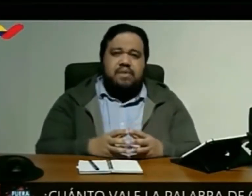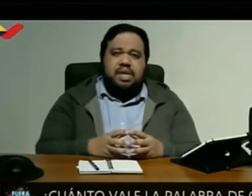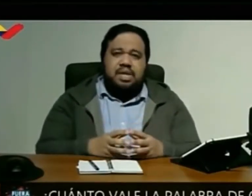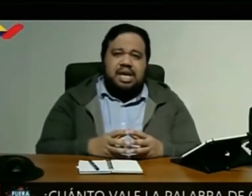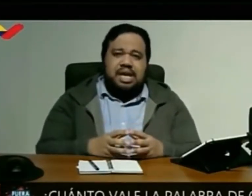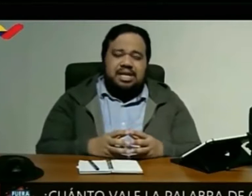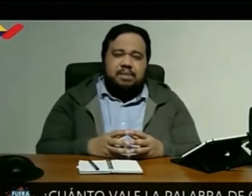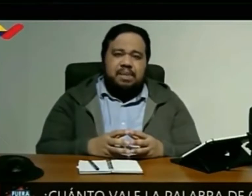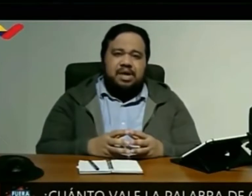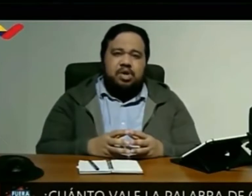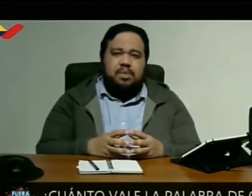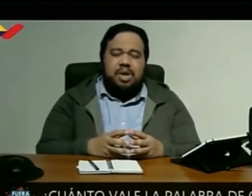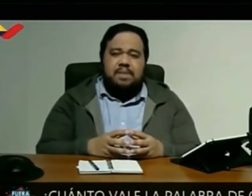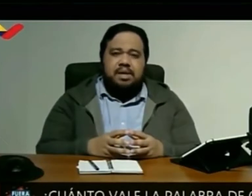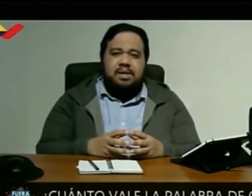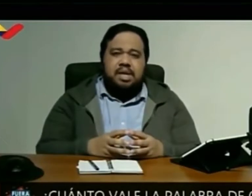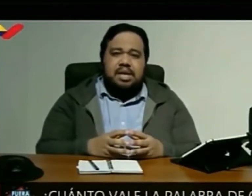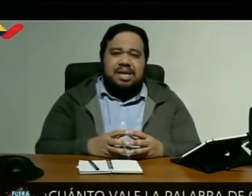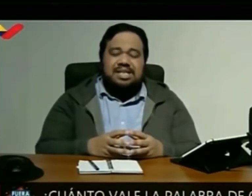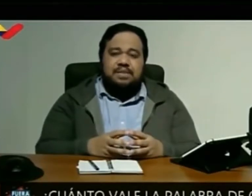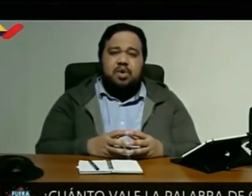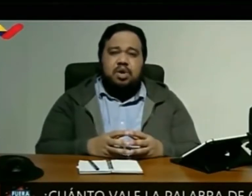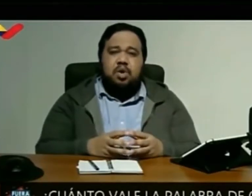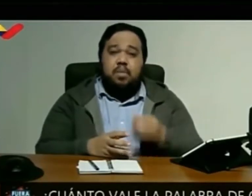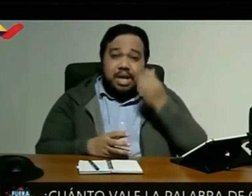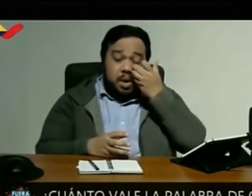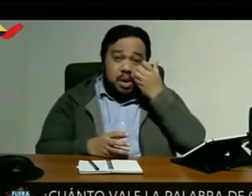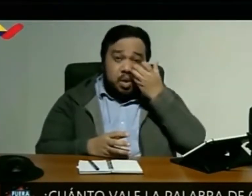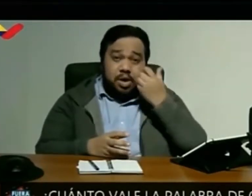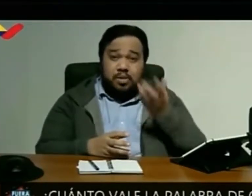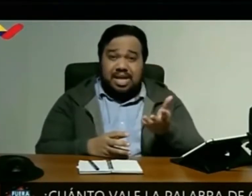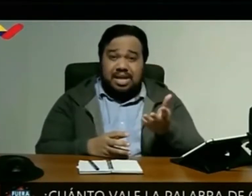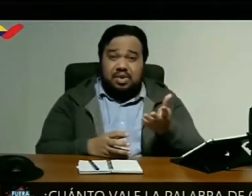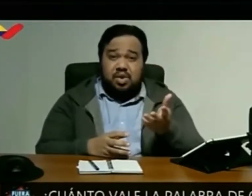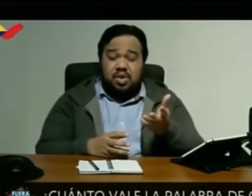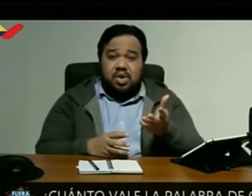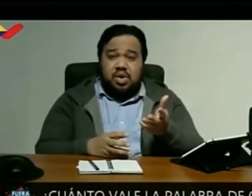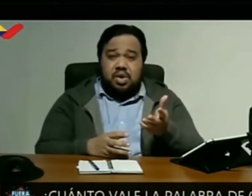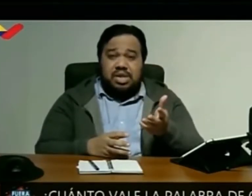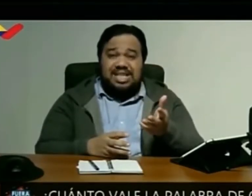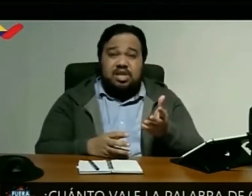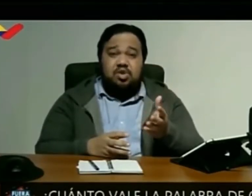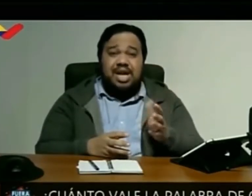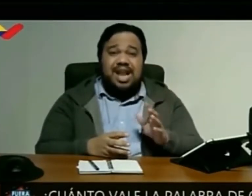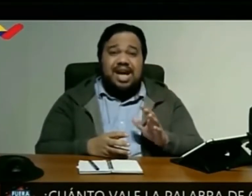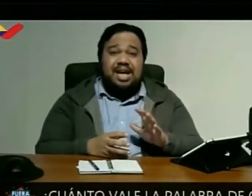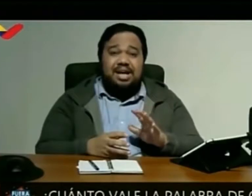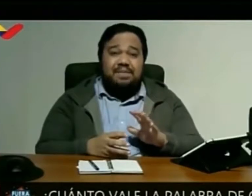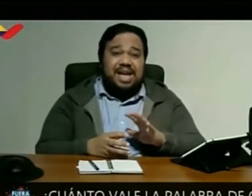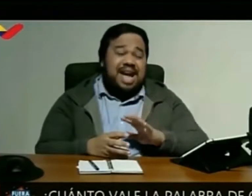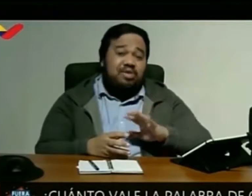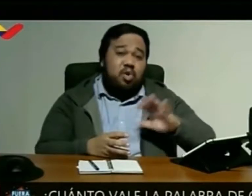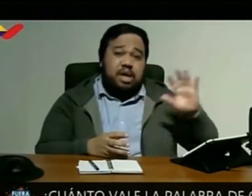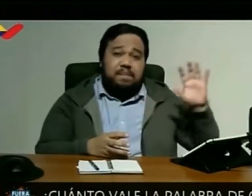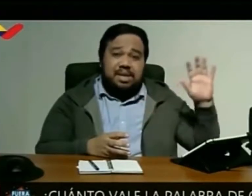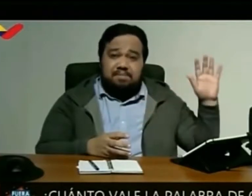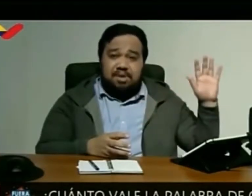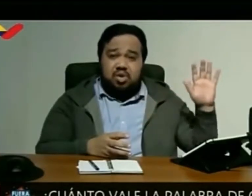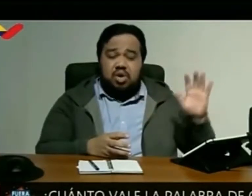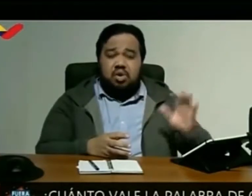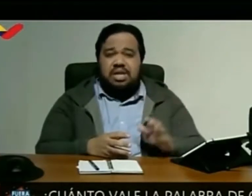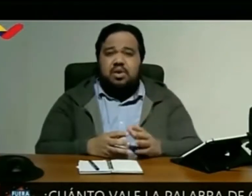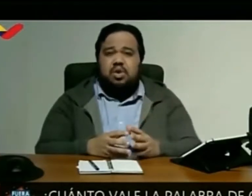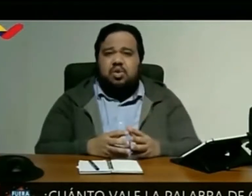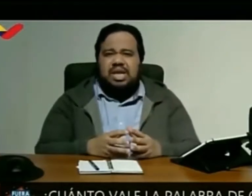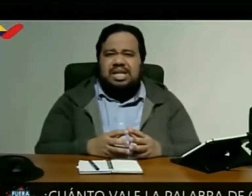minutos de estar preparando este programa, recibimos el comunicado del gobierno interino diciendo que negando cualquier